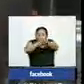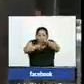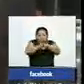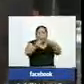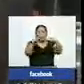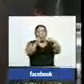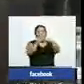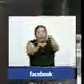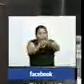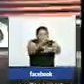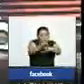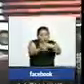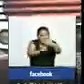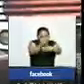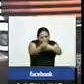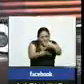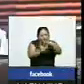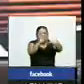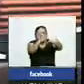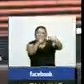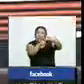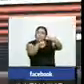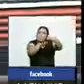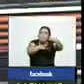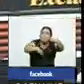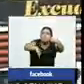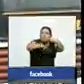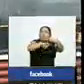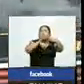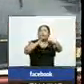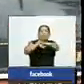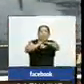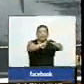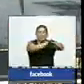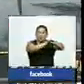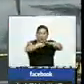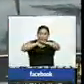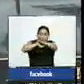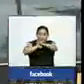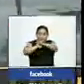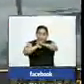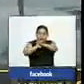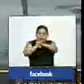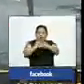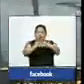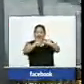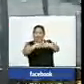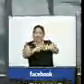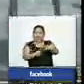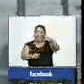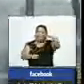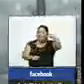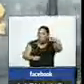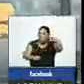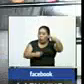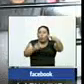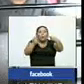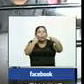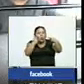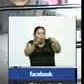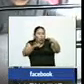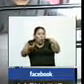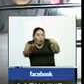tecnología, que es la base esencial para una defensa propia de nuestras empresas. Uno, el patrimonio.